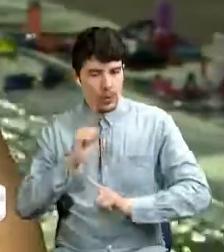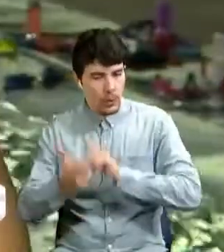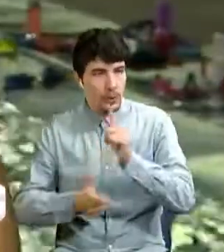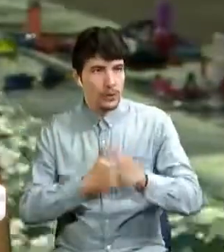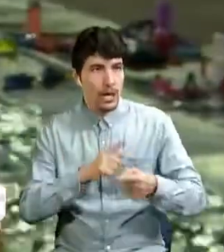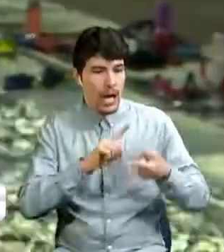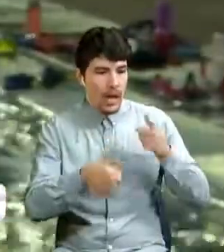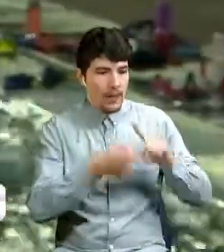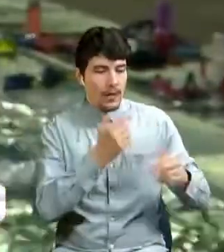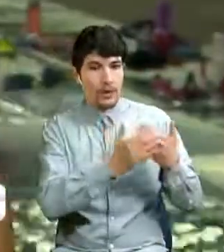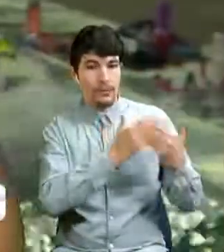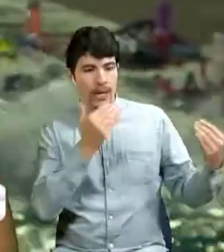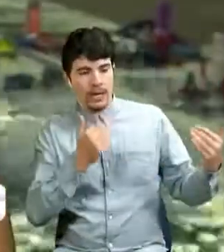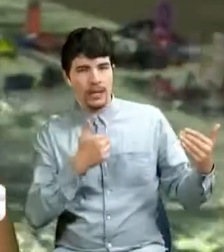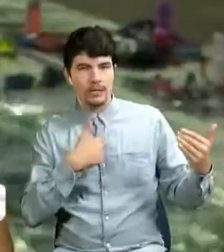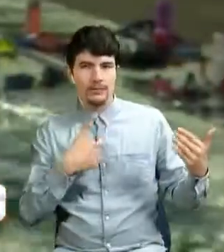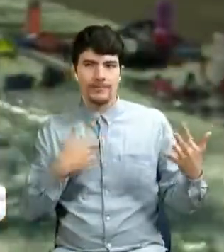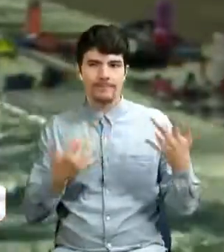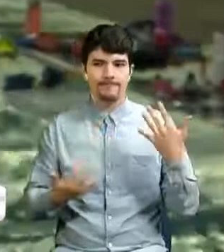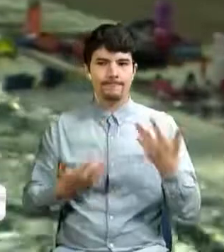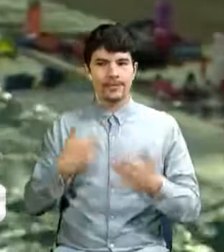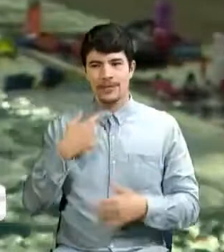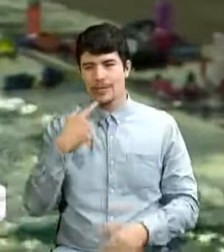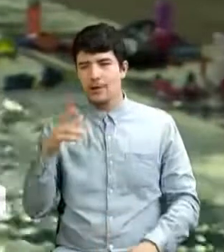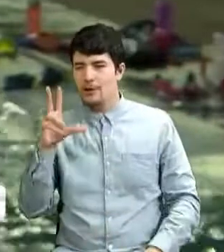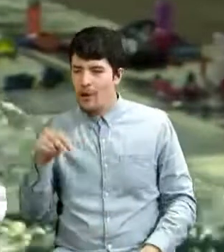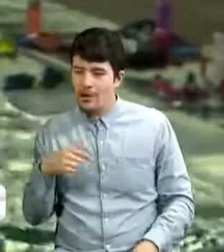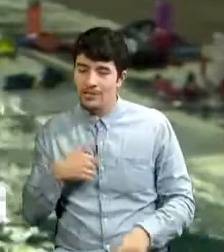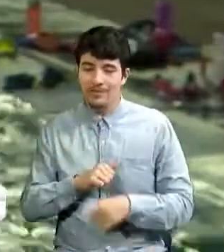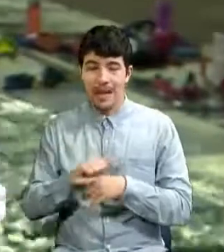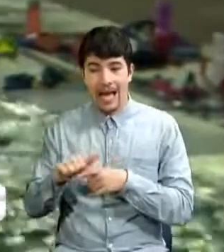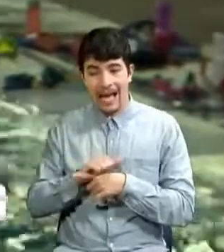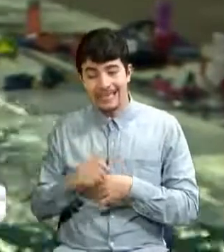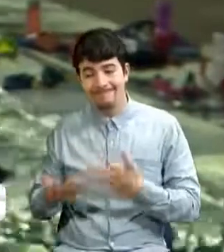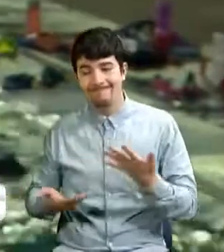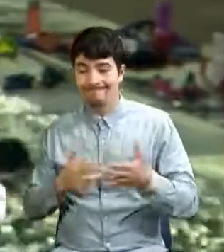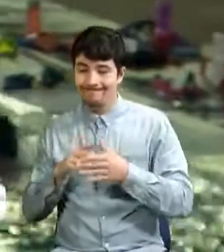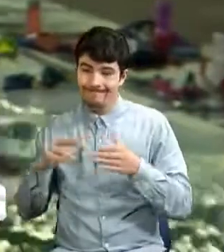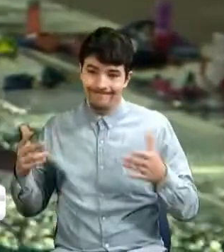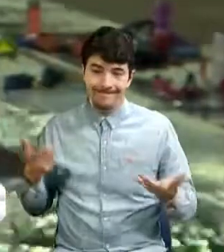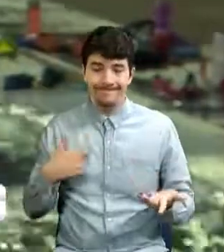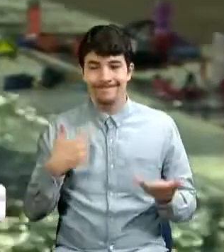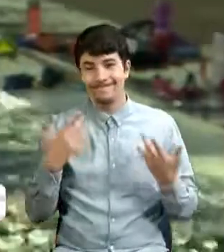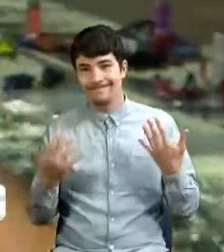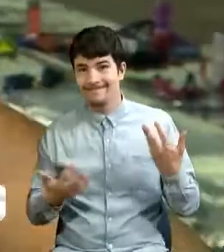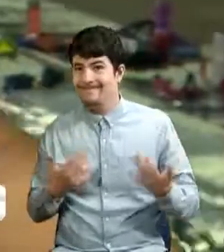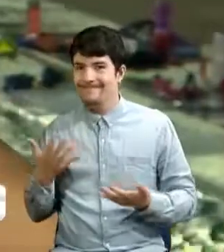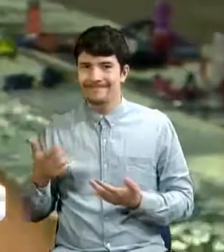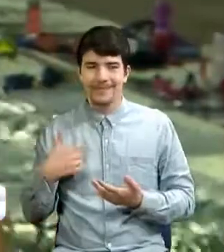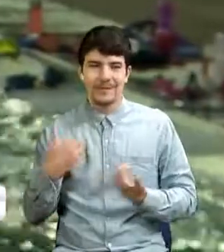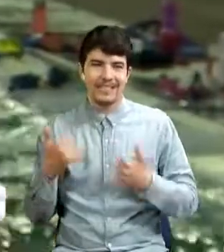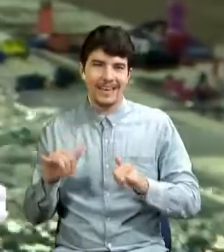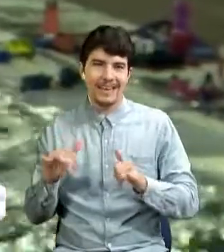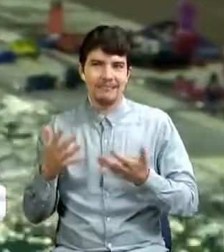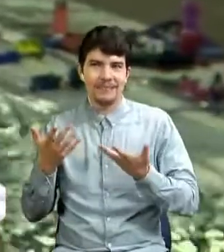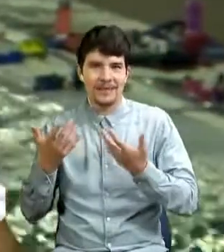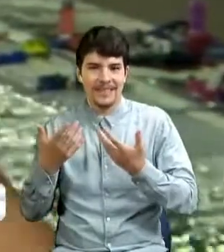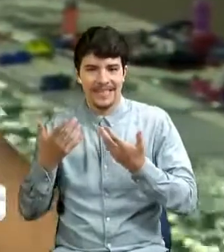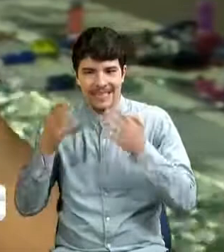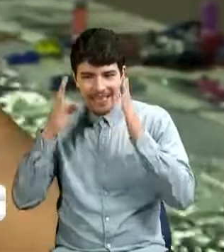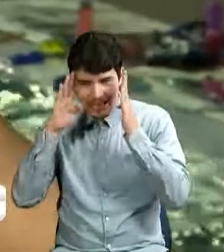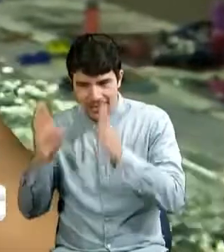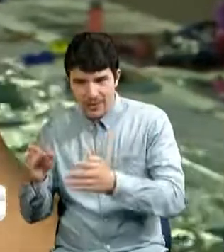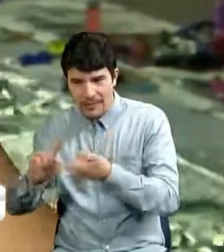amigos se invitan a salir ya pues tienes que decir no tengo entreno ya tienes que como ser más